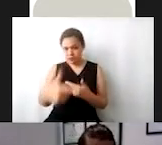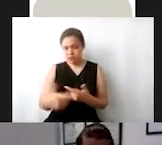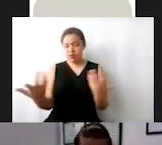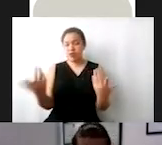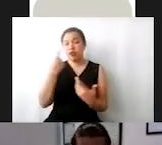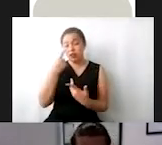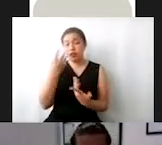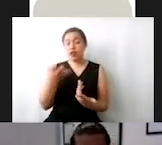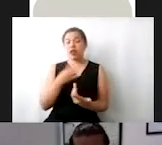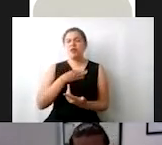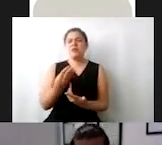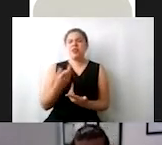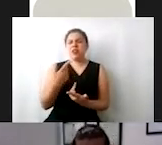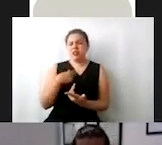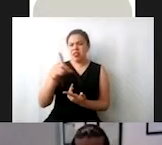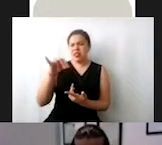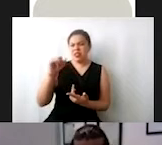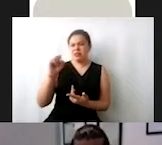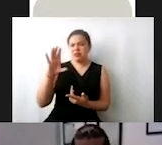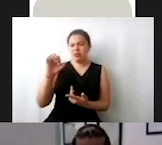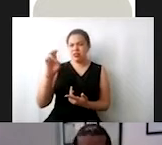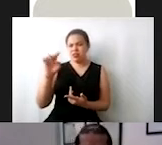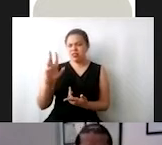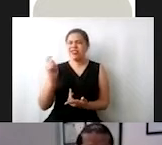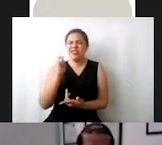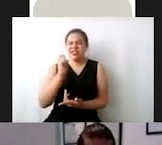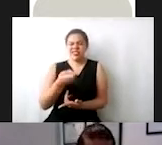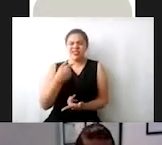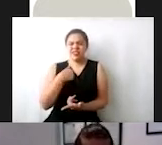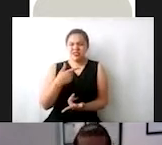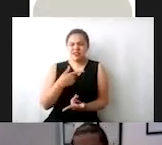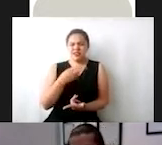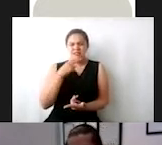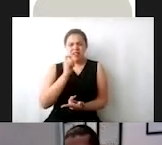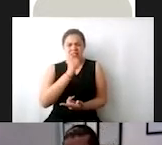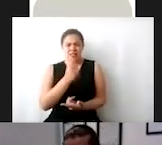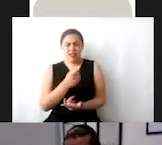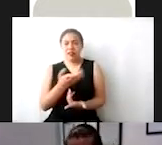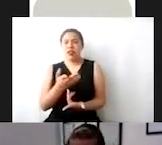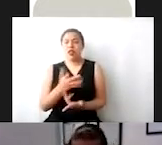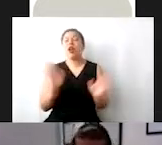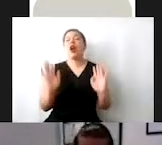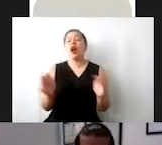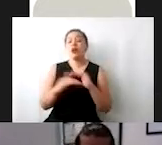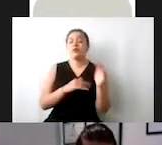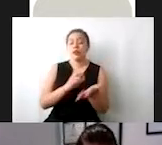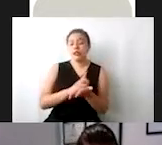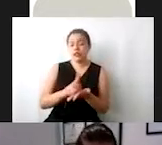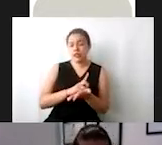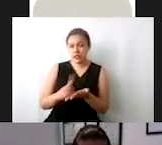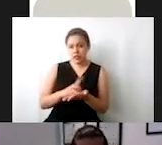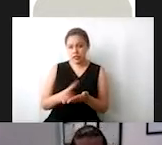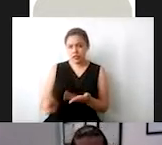pues ¿qué quiere decir disposición? ¿Qué quiere decir poner a disposición? Pues vámonos a lo básico, al diccionario. ¿Qué es